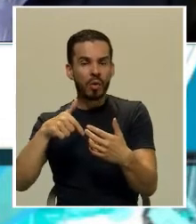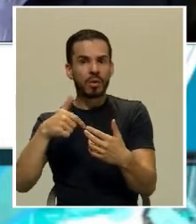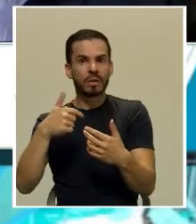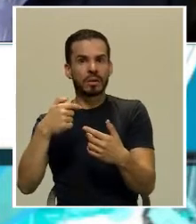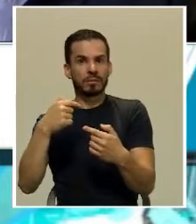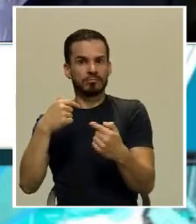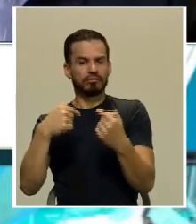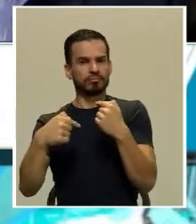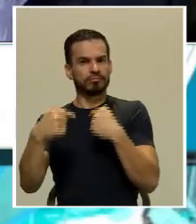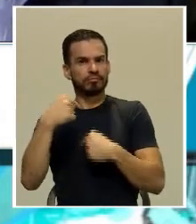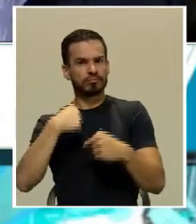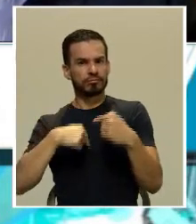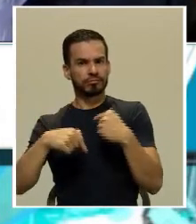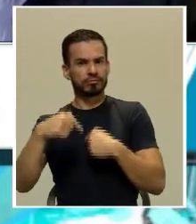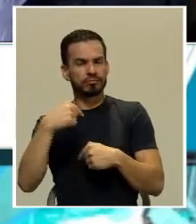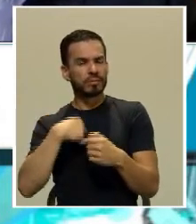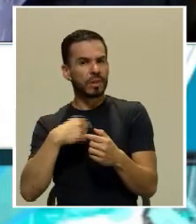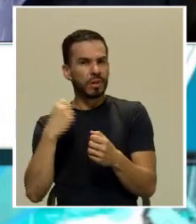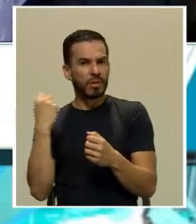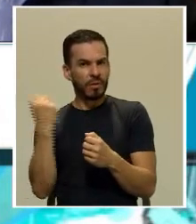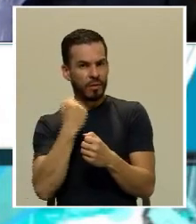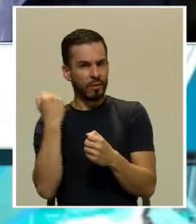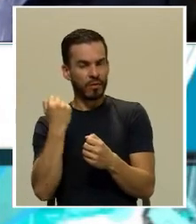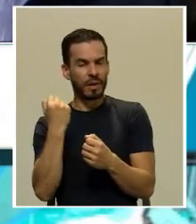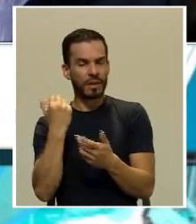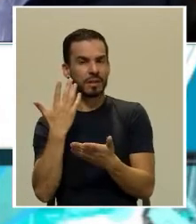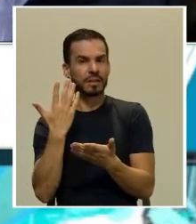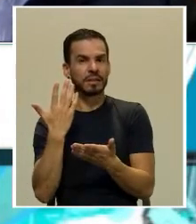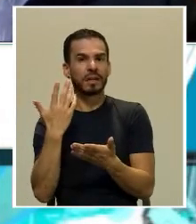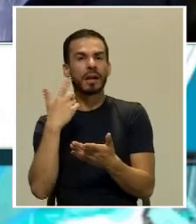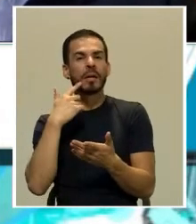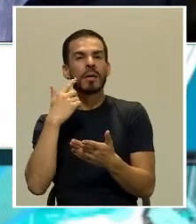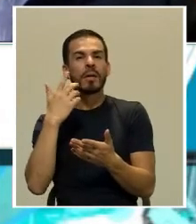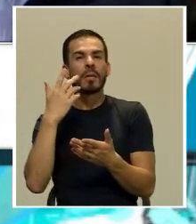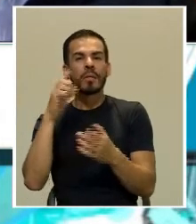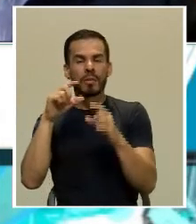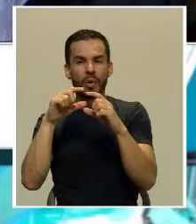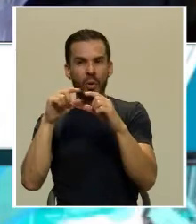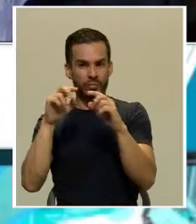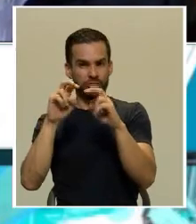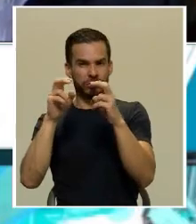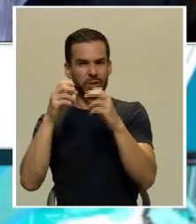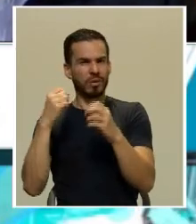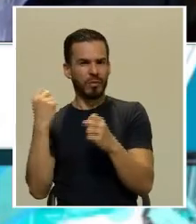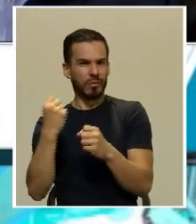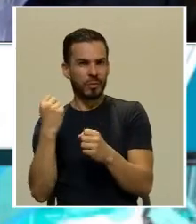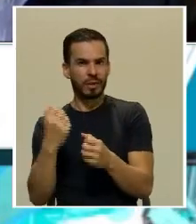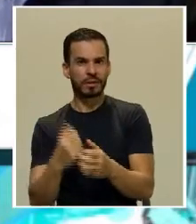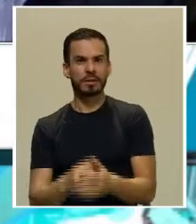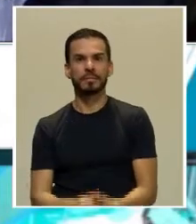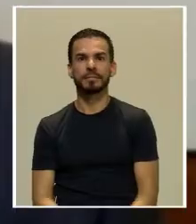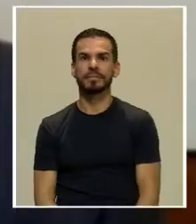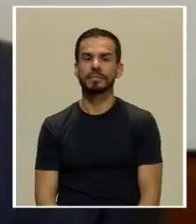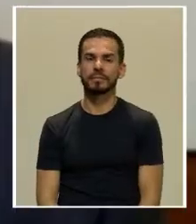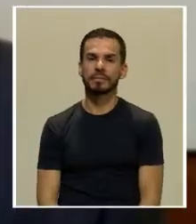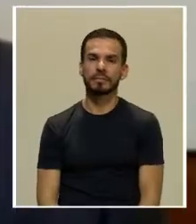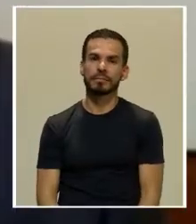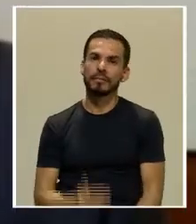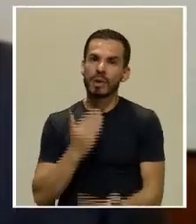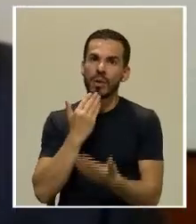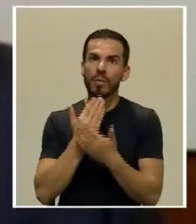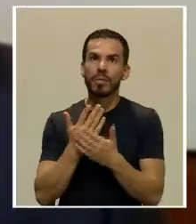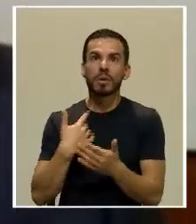recriminan amarga y groseramente con epítetos muy groseros, ¿verdad?